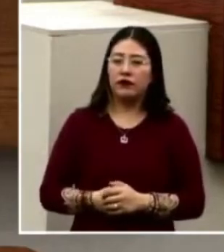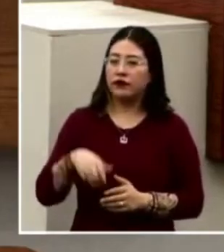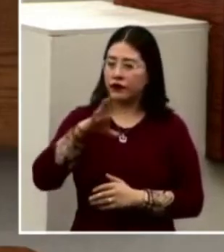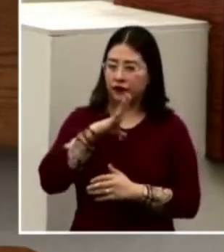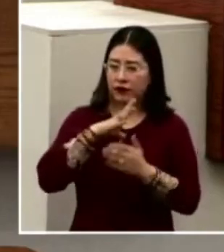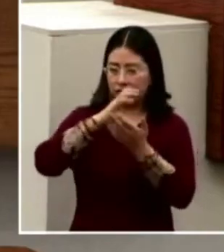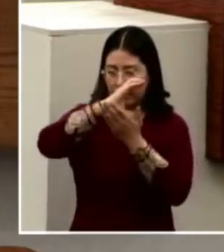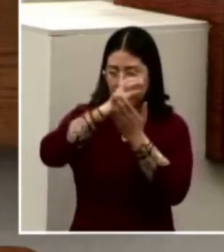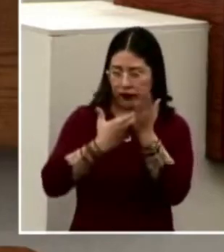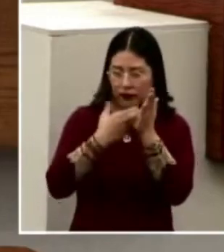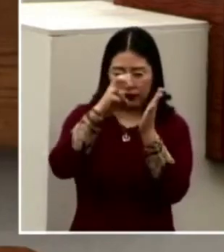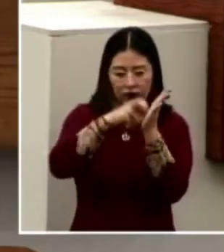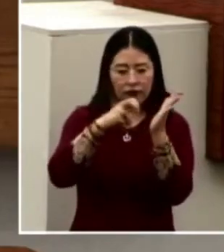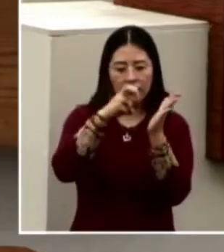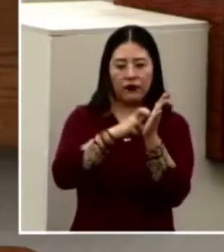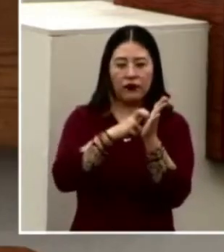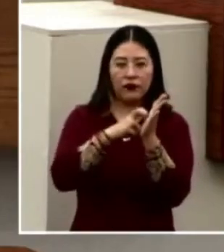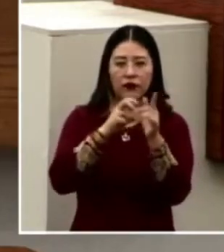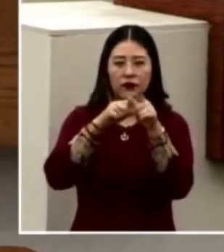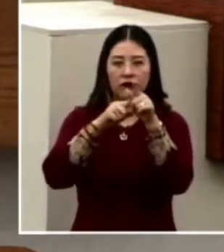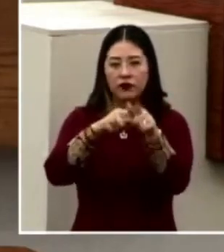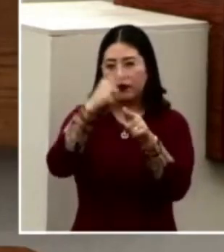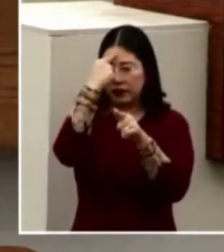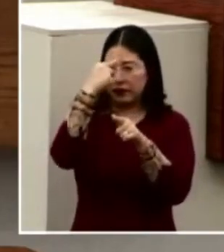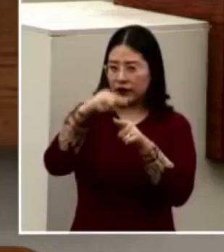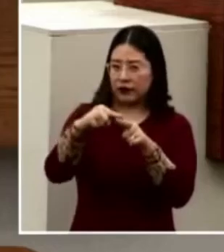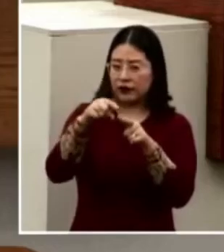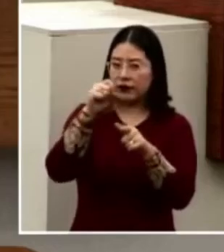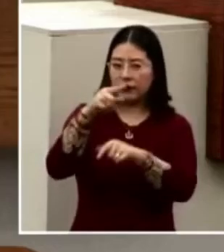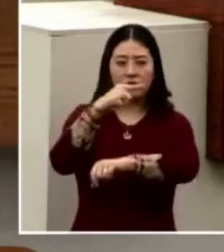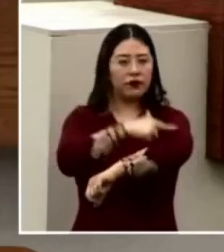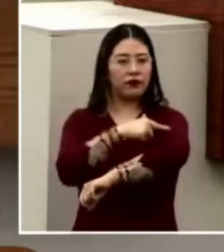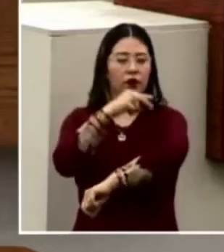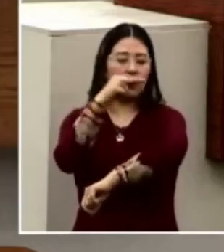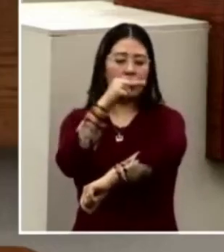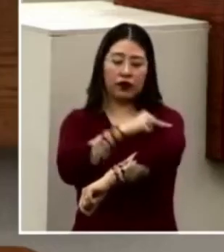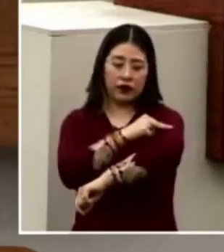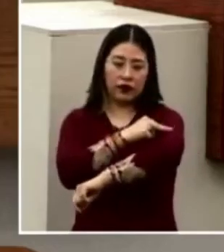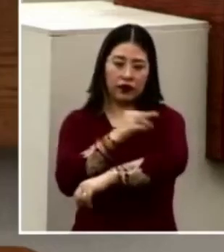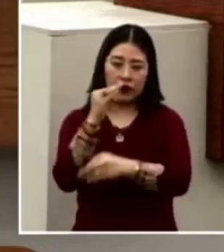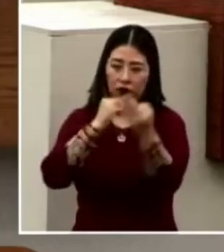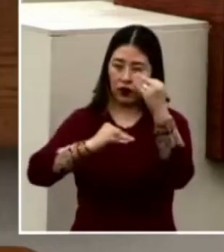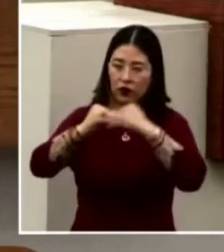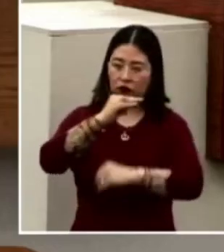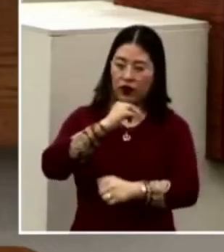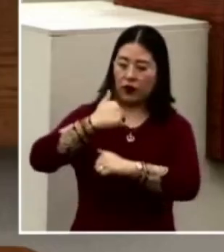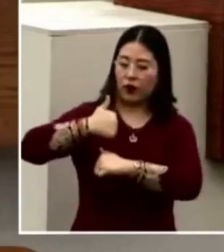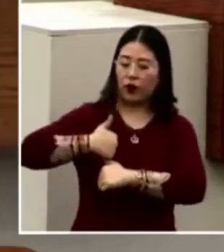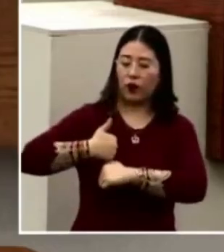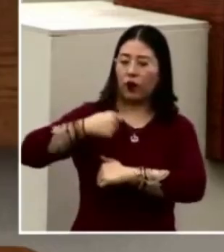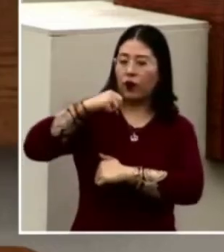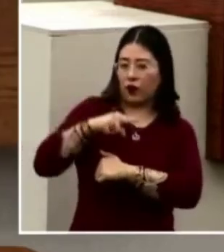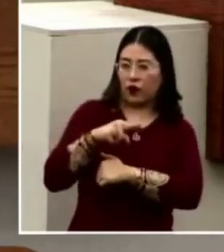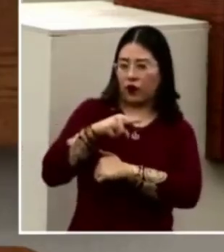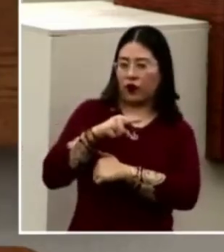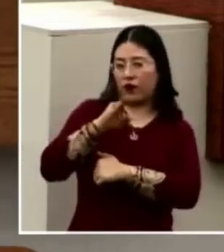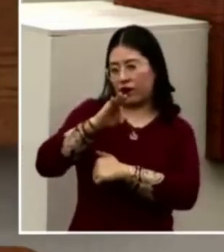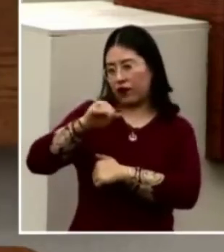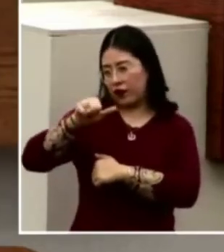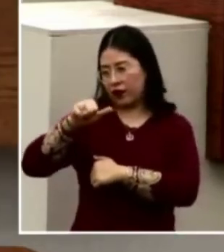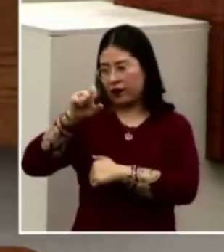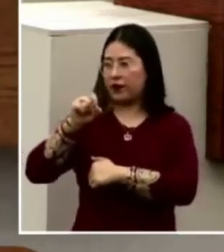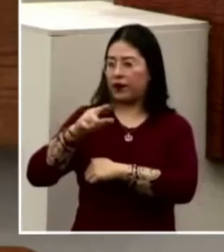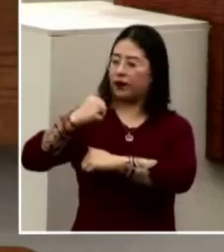constitucionalidad al actuar de la Guardia Nacional y de las Fuerzas Armadas en tareas de seguridad pública.